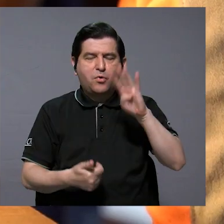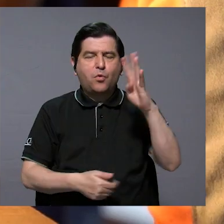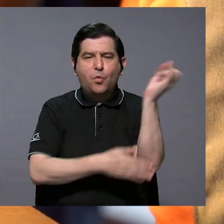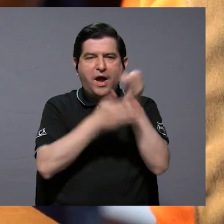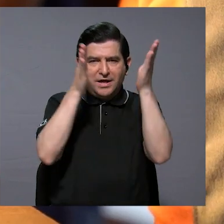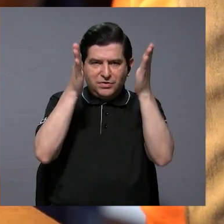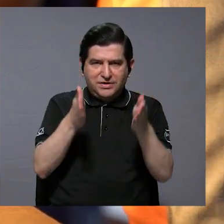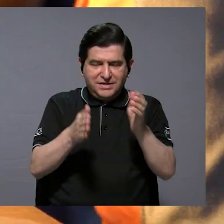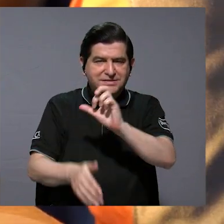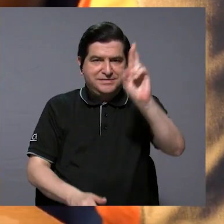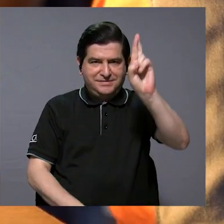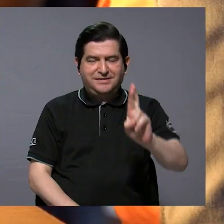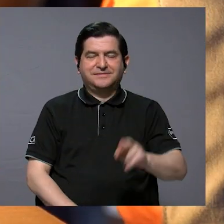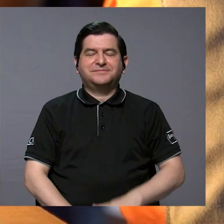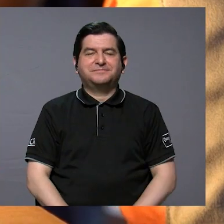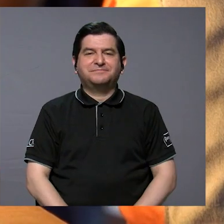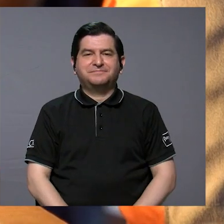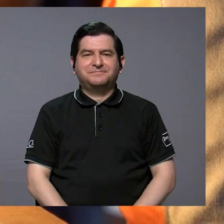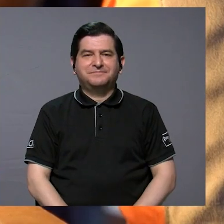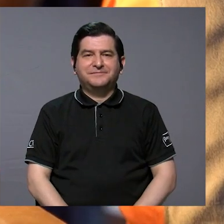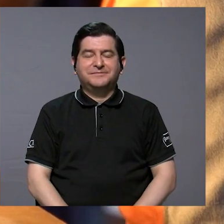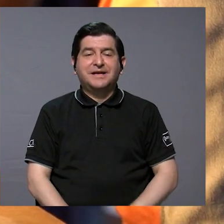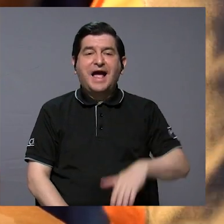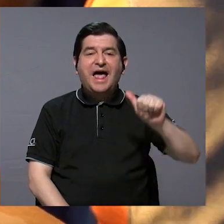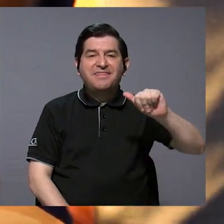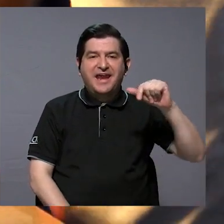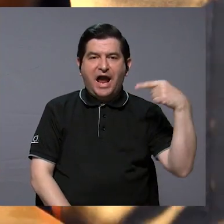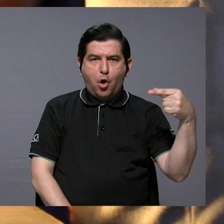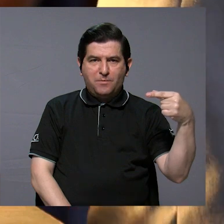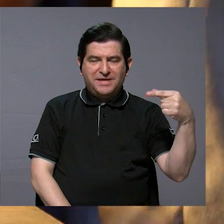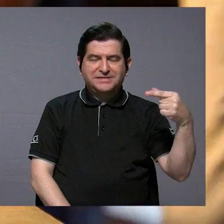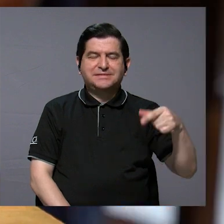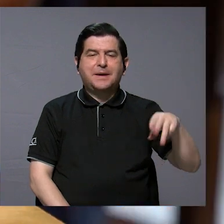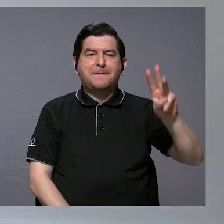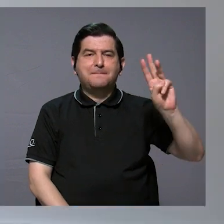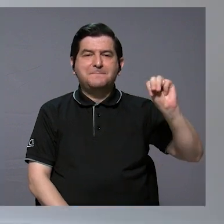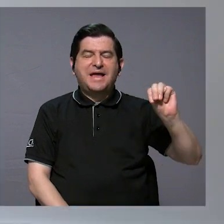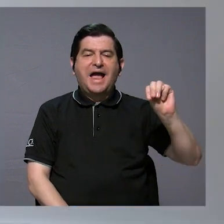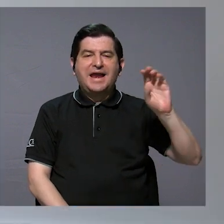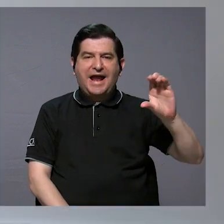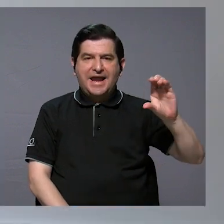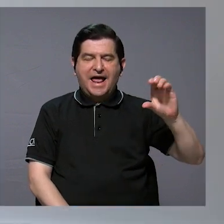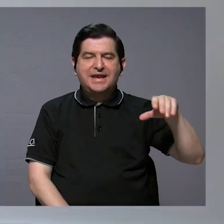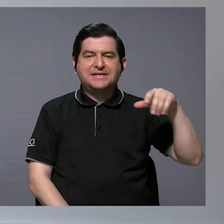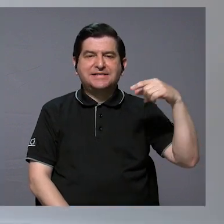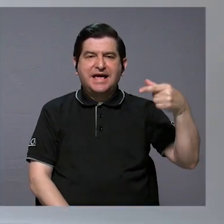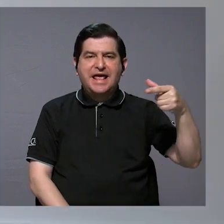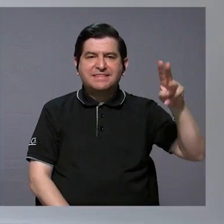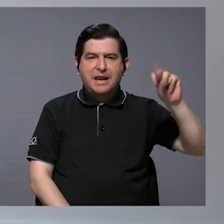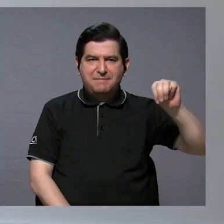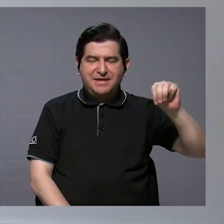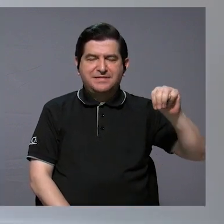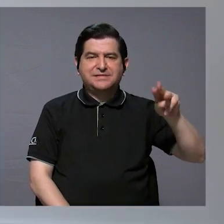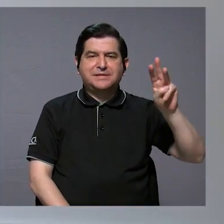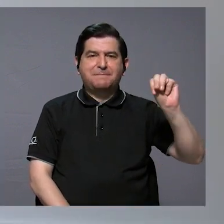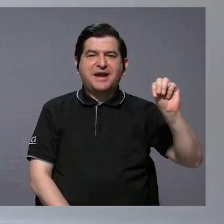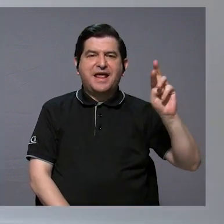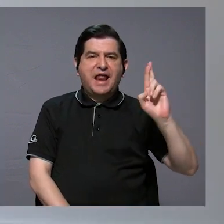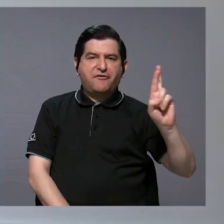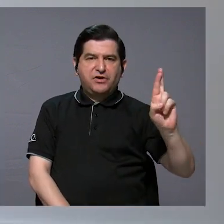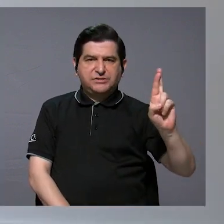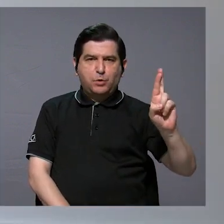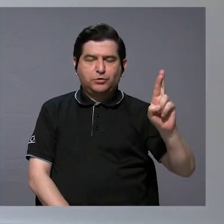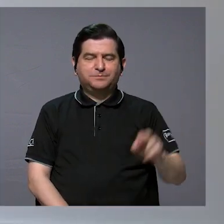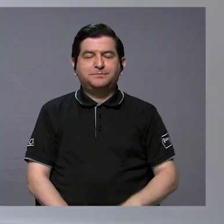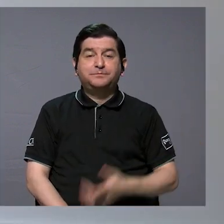Colectivo de cuatro artistas costarricenses que son Andrea Gómez, Micaela Canales, Gretel Méndez